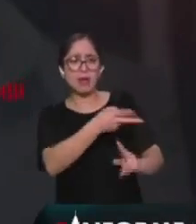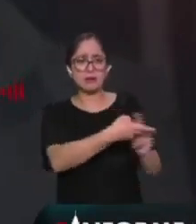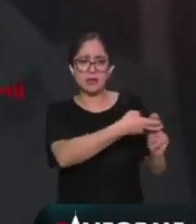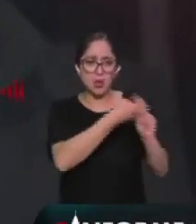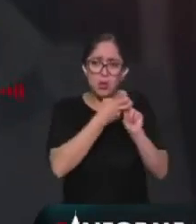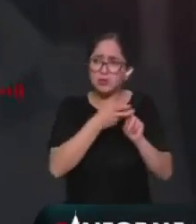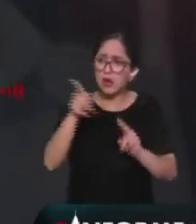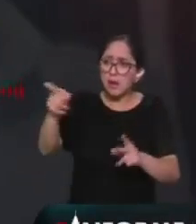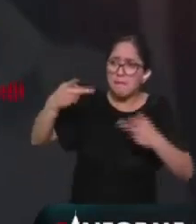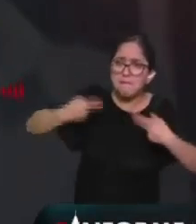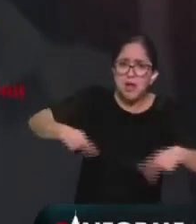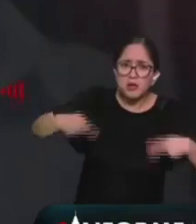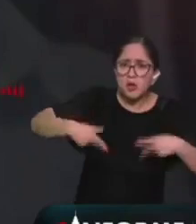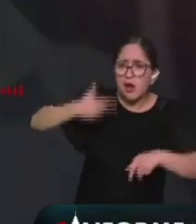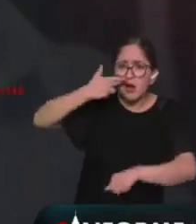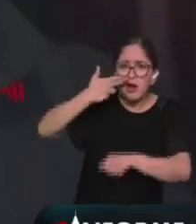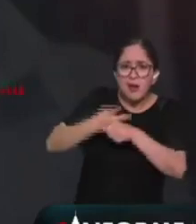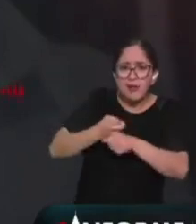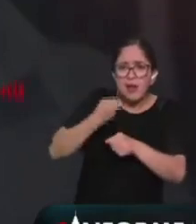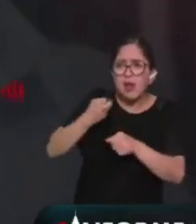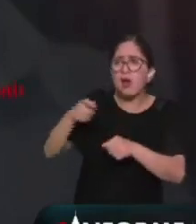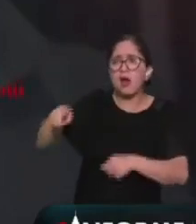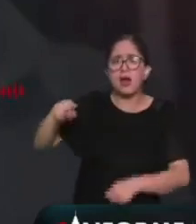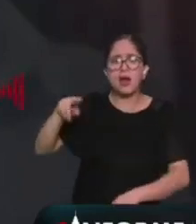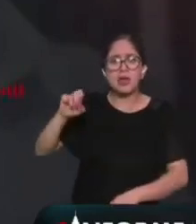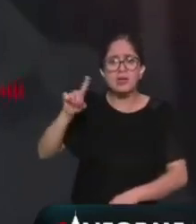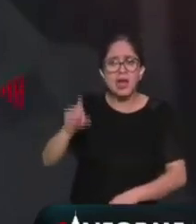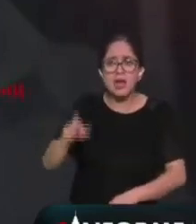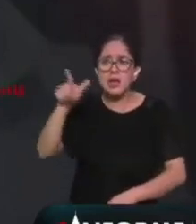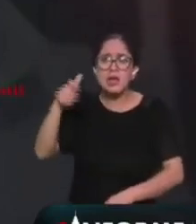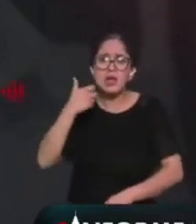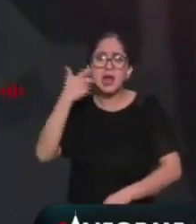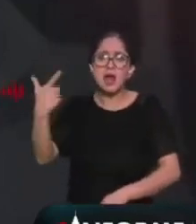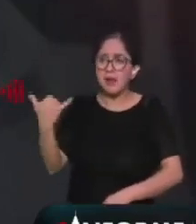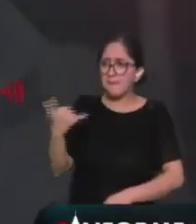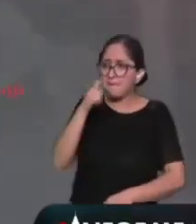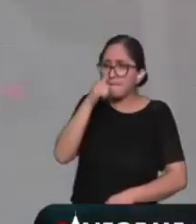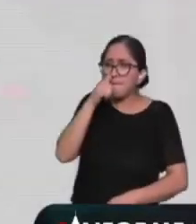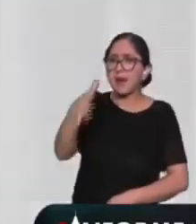delincuentes, junto con este señor Netzaí, trata de amedrentarme.